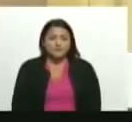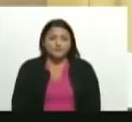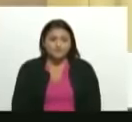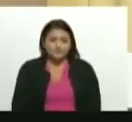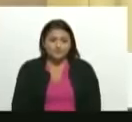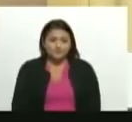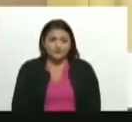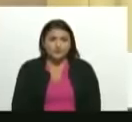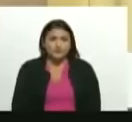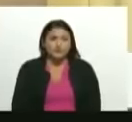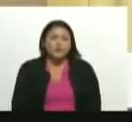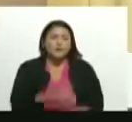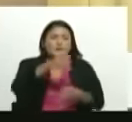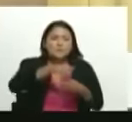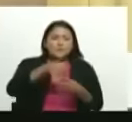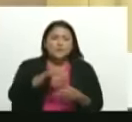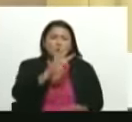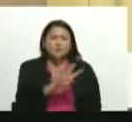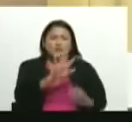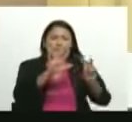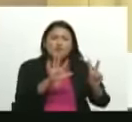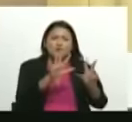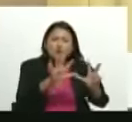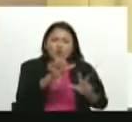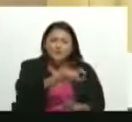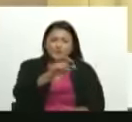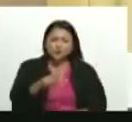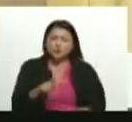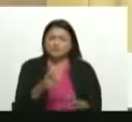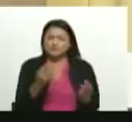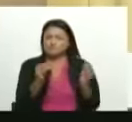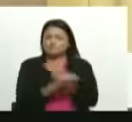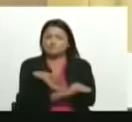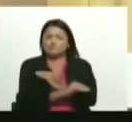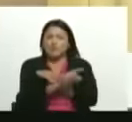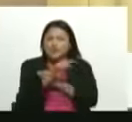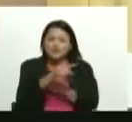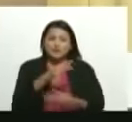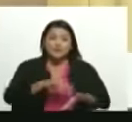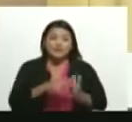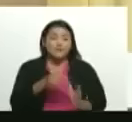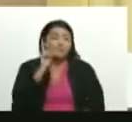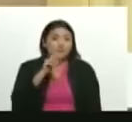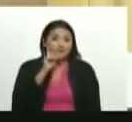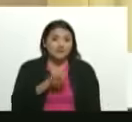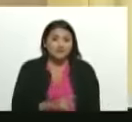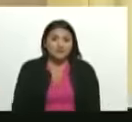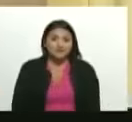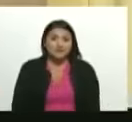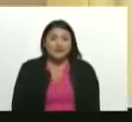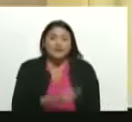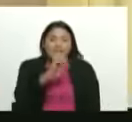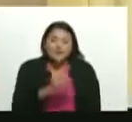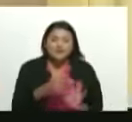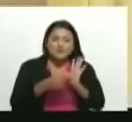que votaron 478 personas. Esto es mentira. Y hay que decirlo con